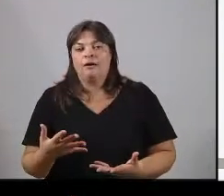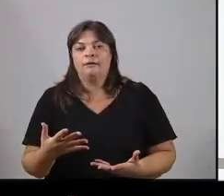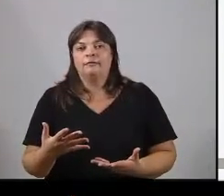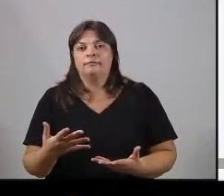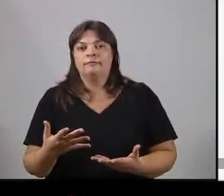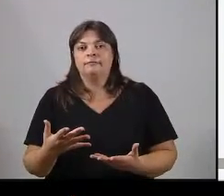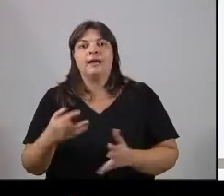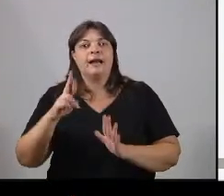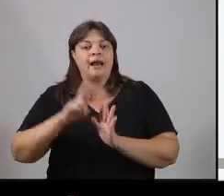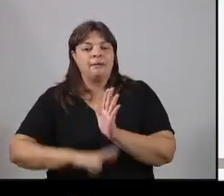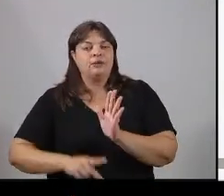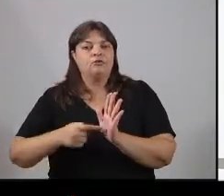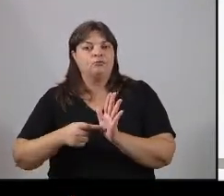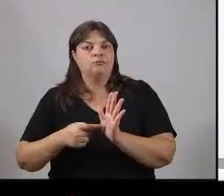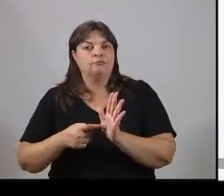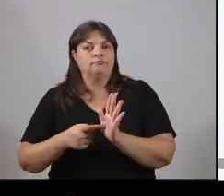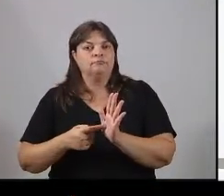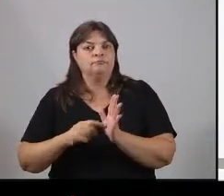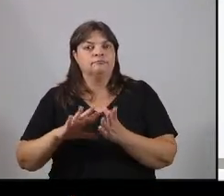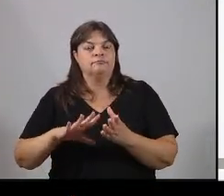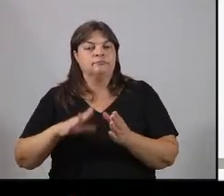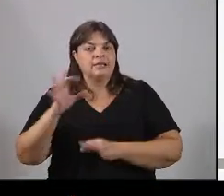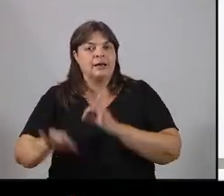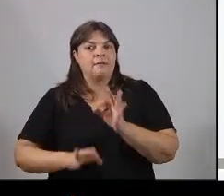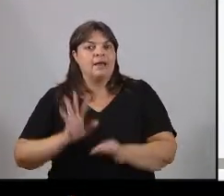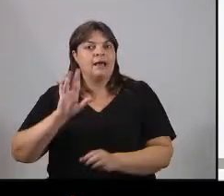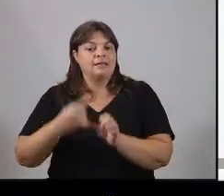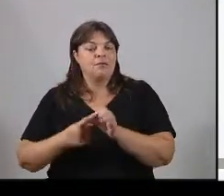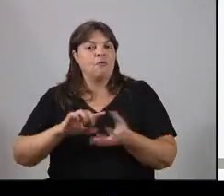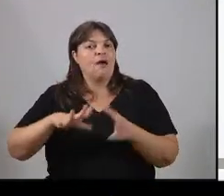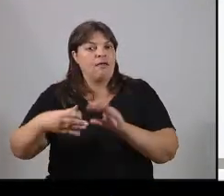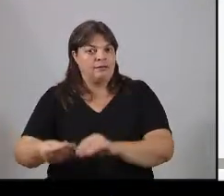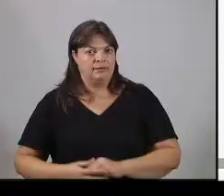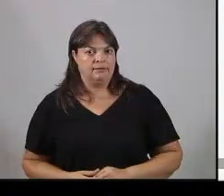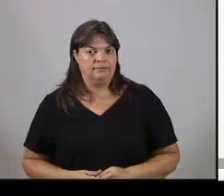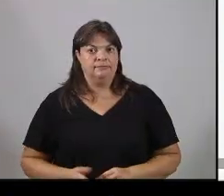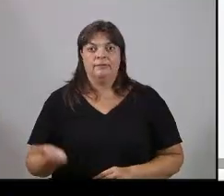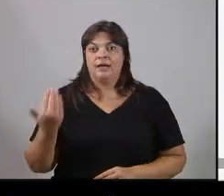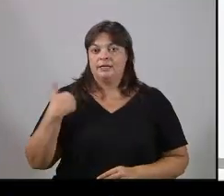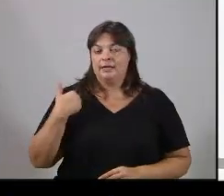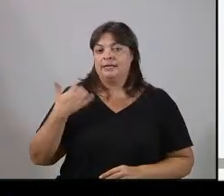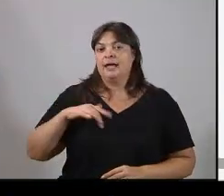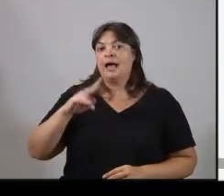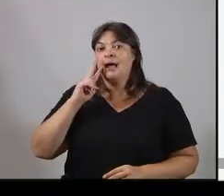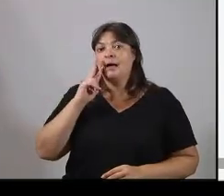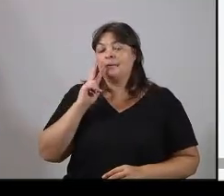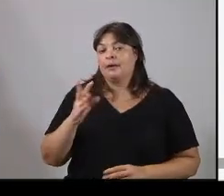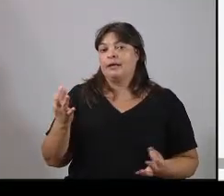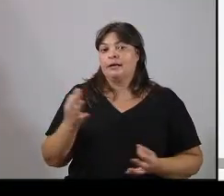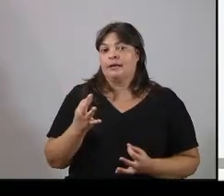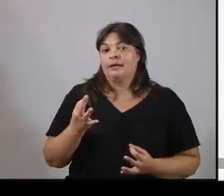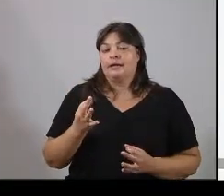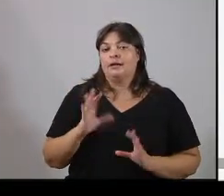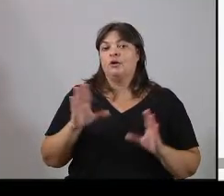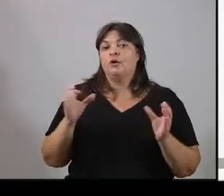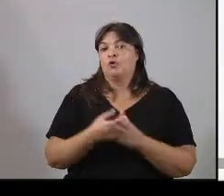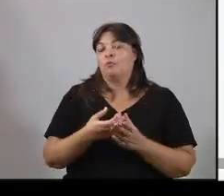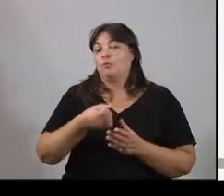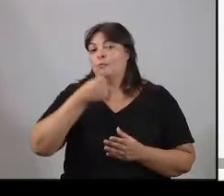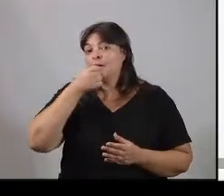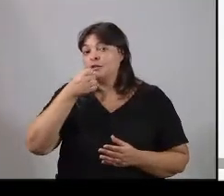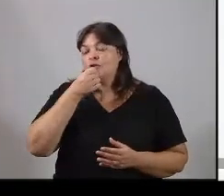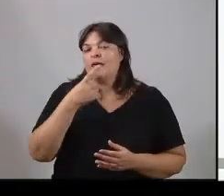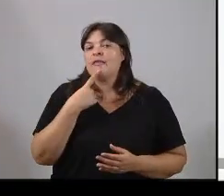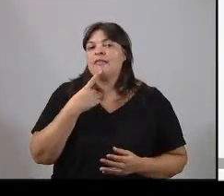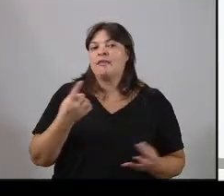ese reglamento dentro de la Asamblea de Extremadura. Ayer ya vimos cómo la portavoz del Partido Socialista